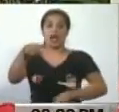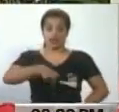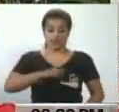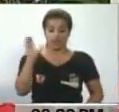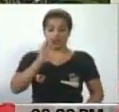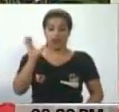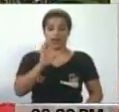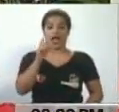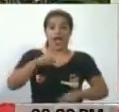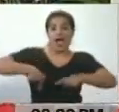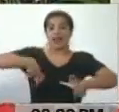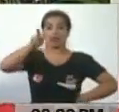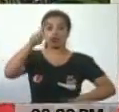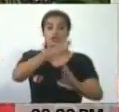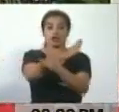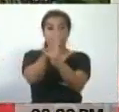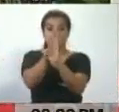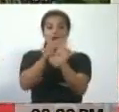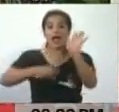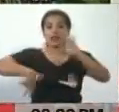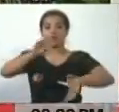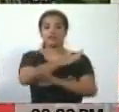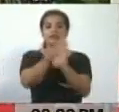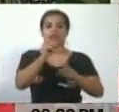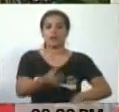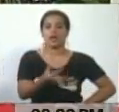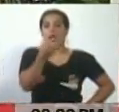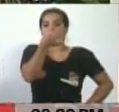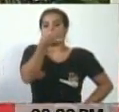usted esté, se para, aguante la respiración 10 minutos,